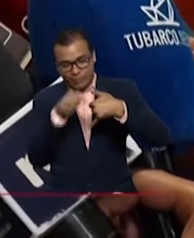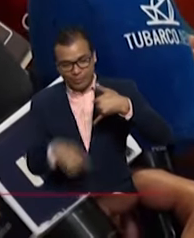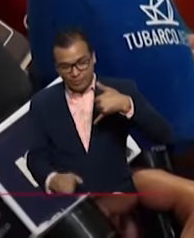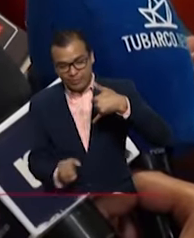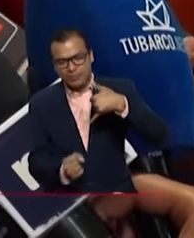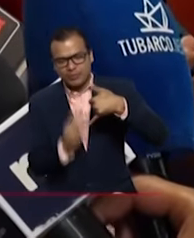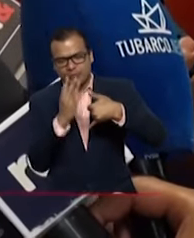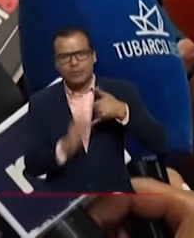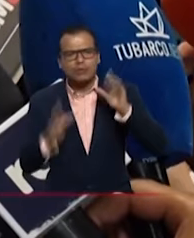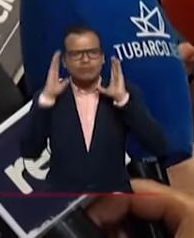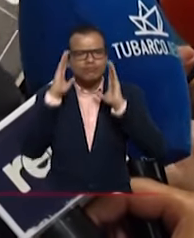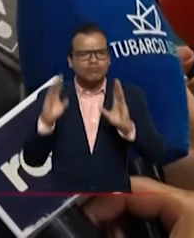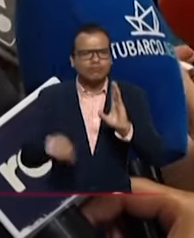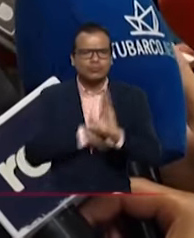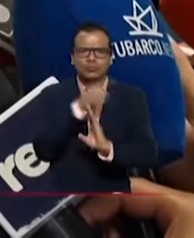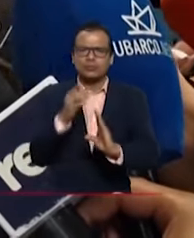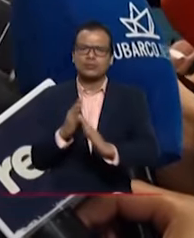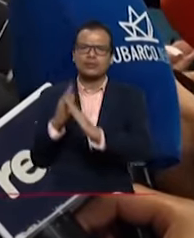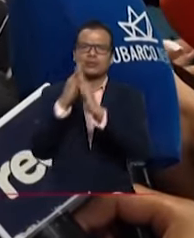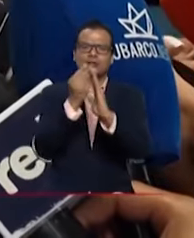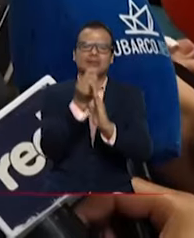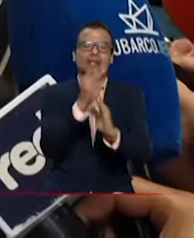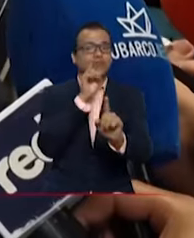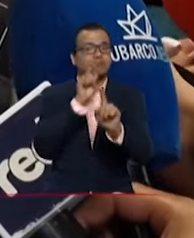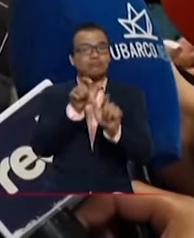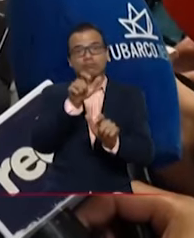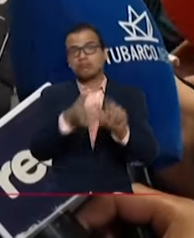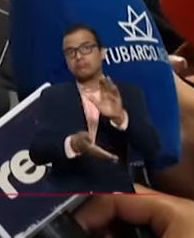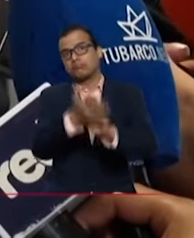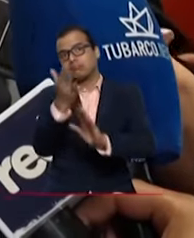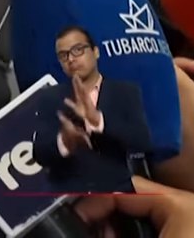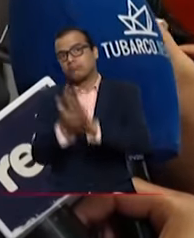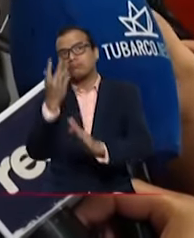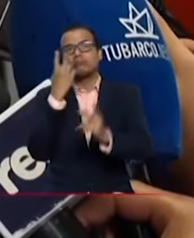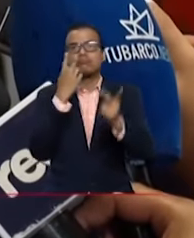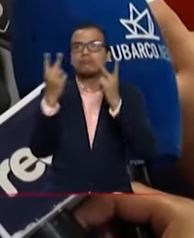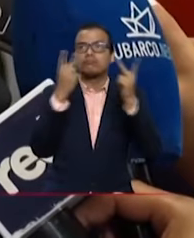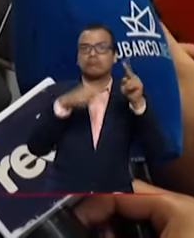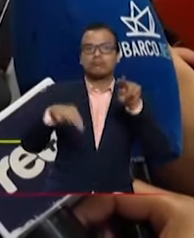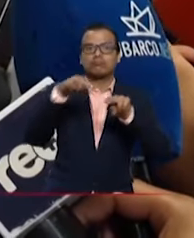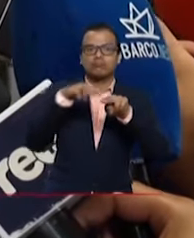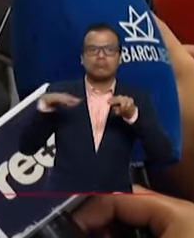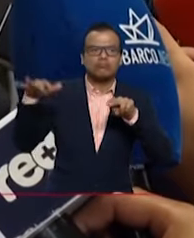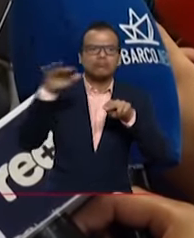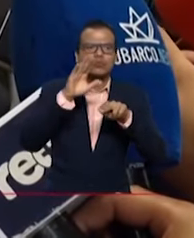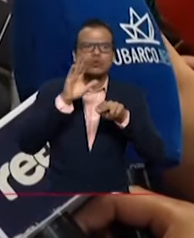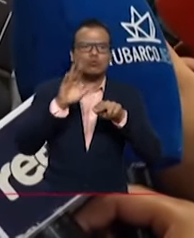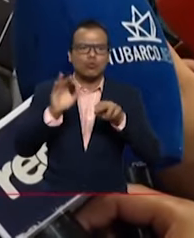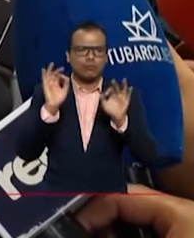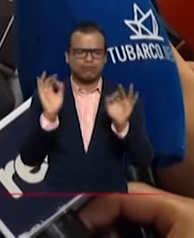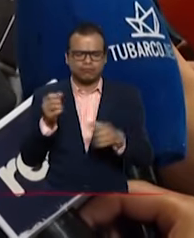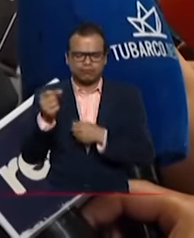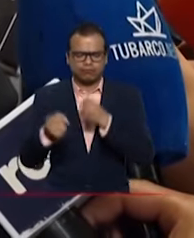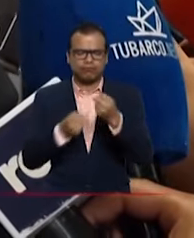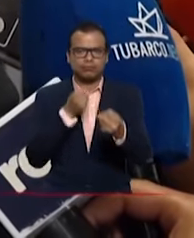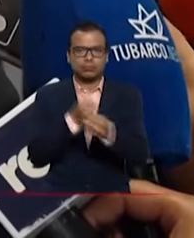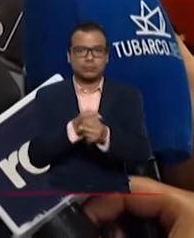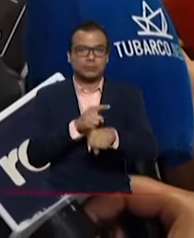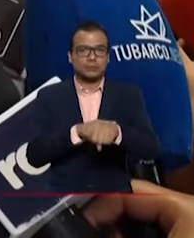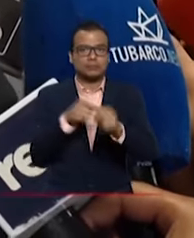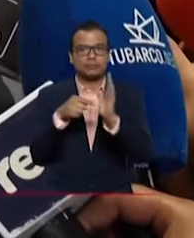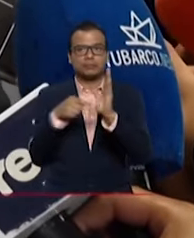múltiples eventos que se van a desarrollar a lo largo de estos días de la